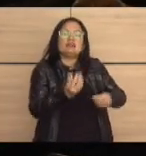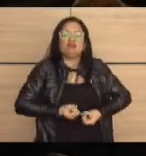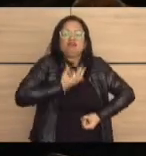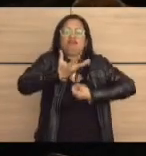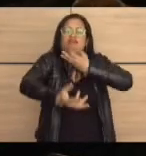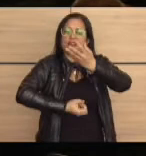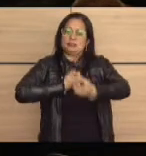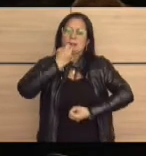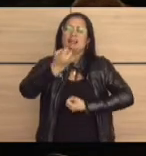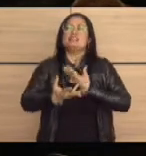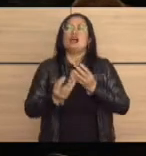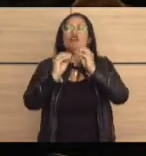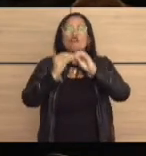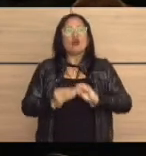¿no?